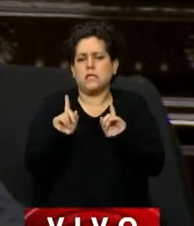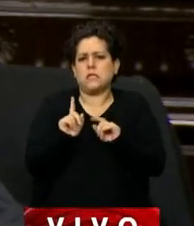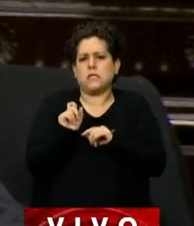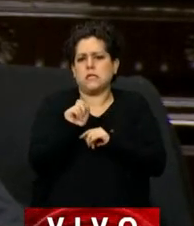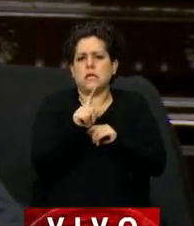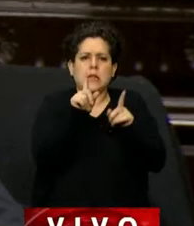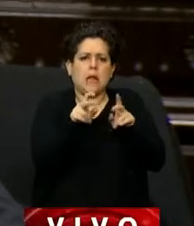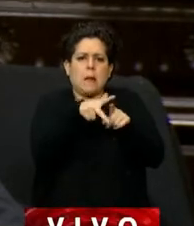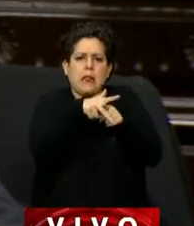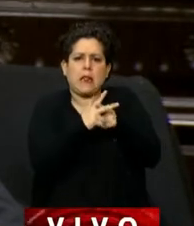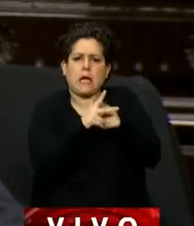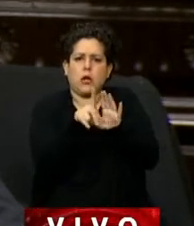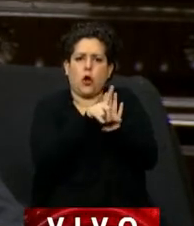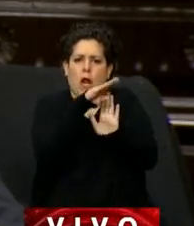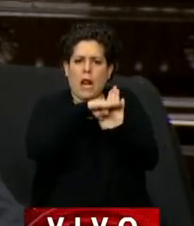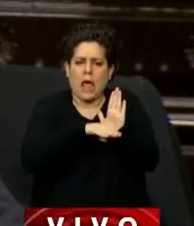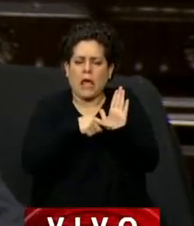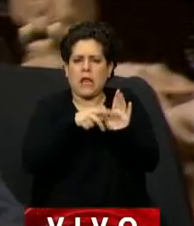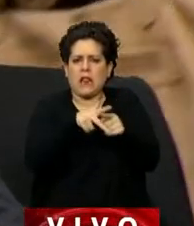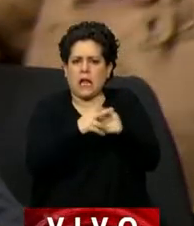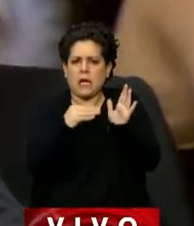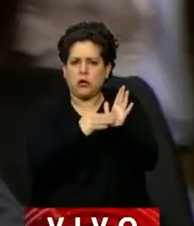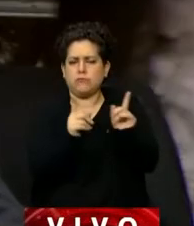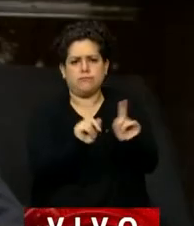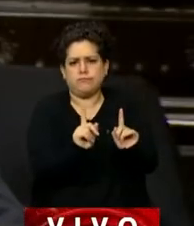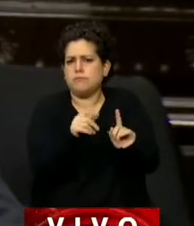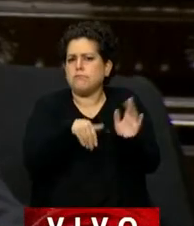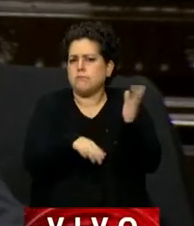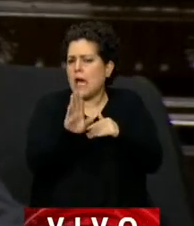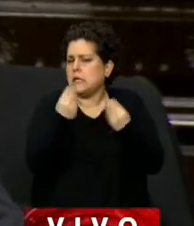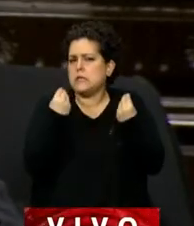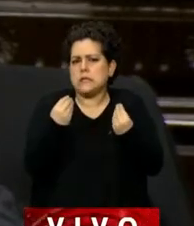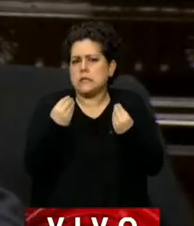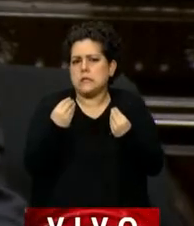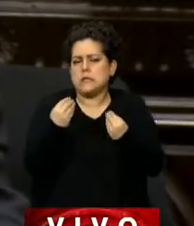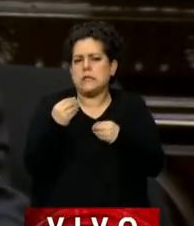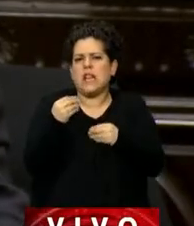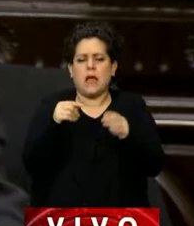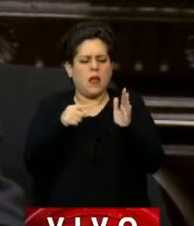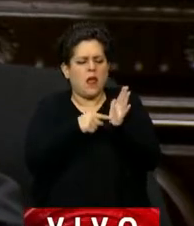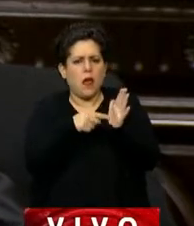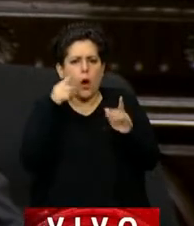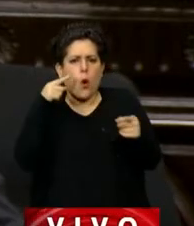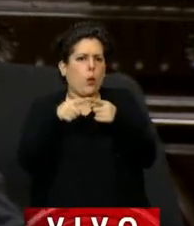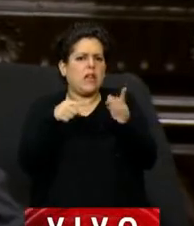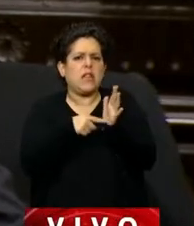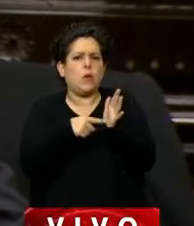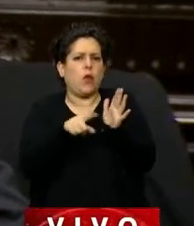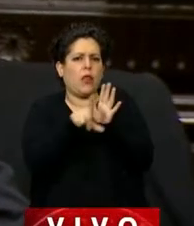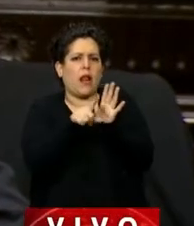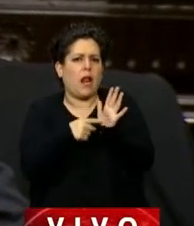aspectos técnicos de la ley, pero sí van al paradigma que apela a la ley.